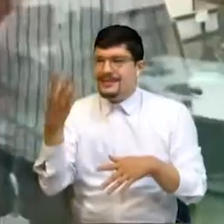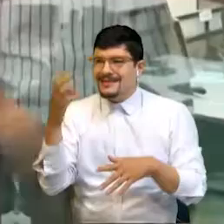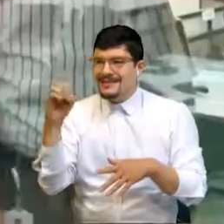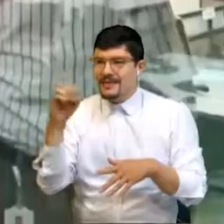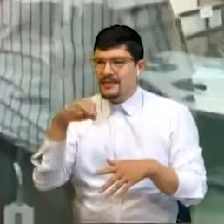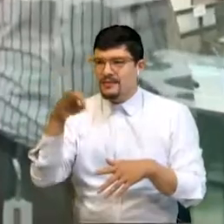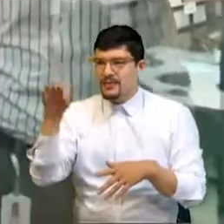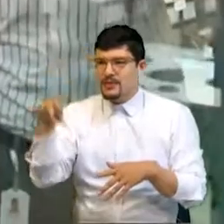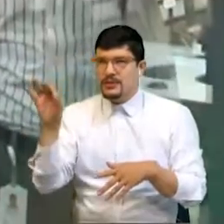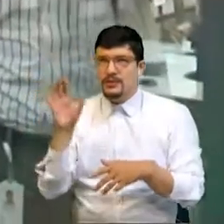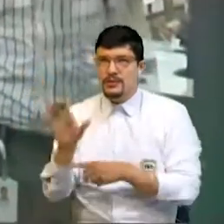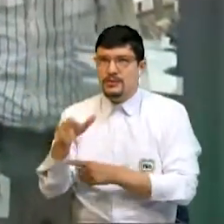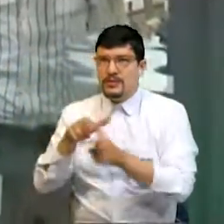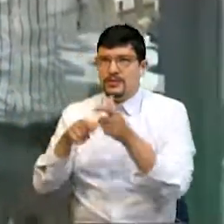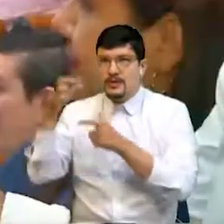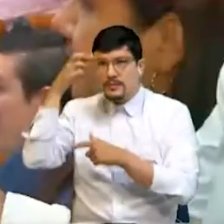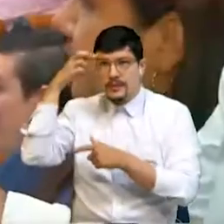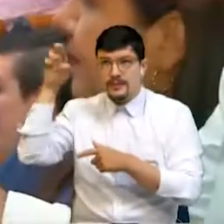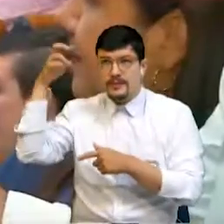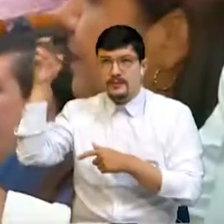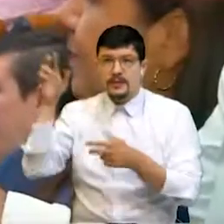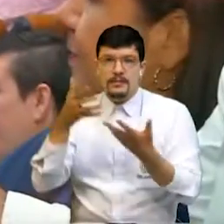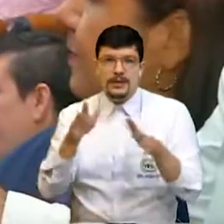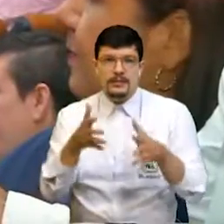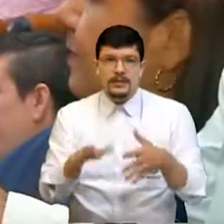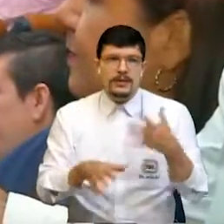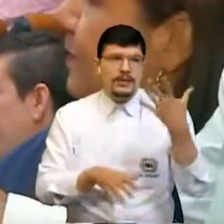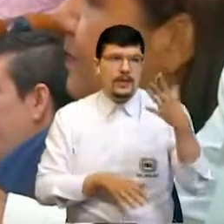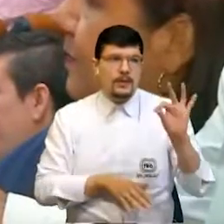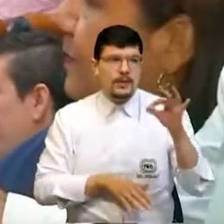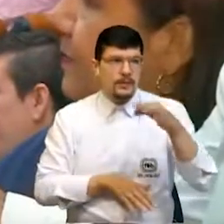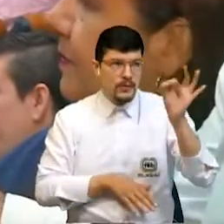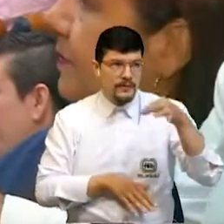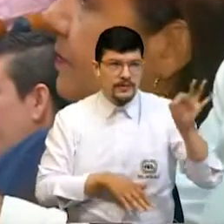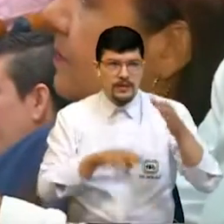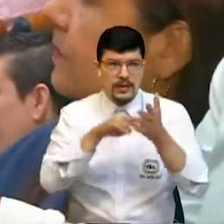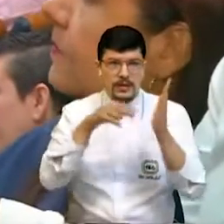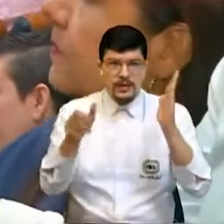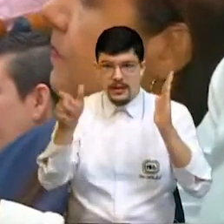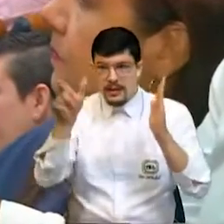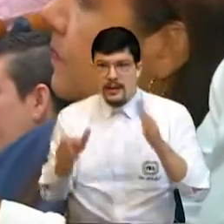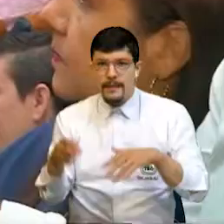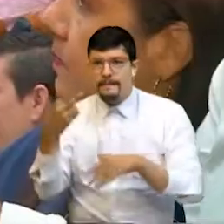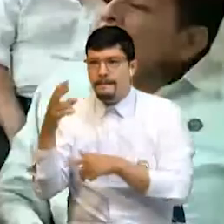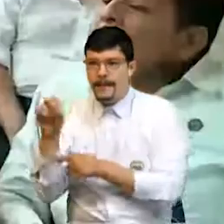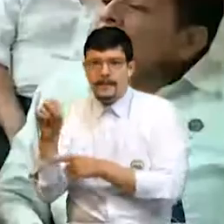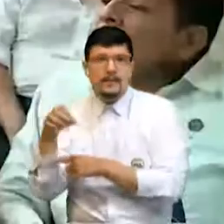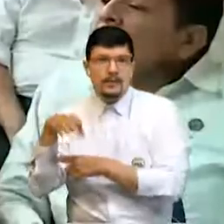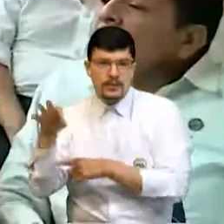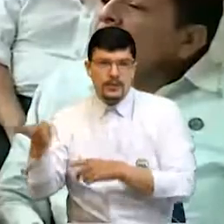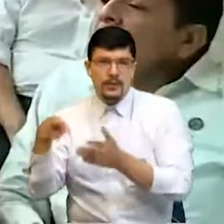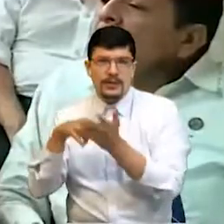30% profesional, alrededor de un 50% tecnólogos y un 20% técnico.